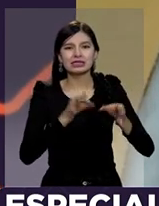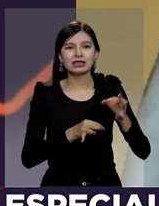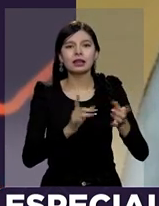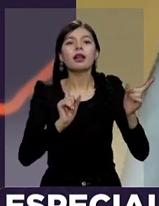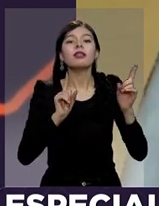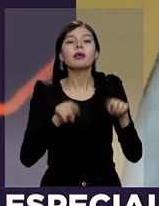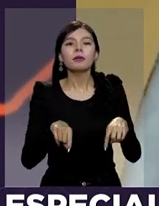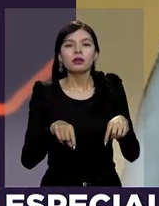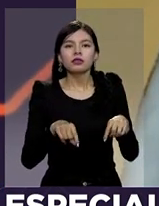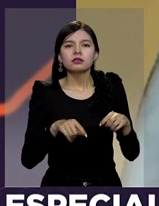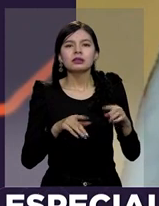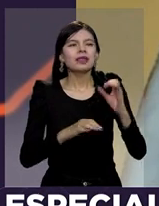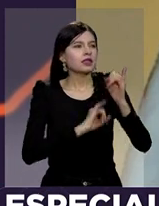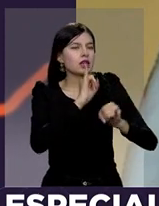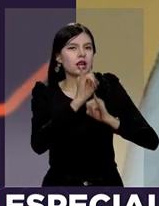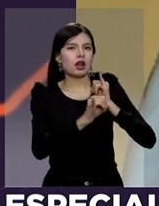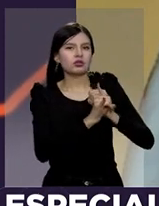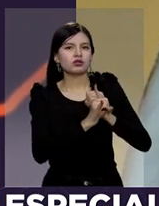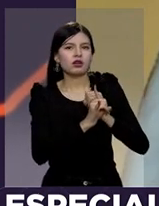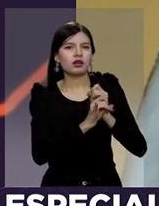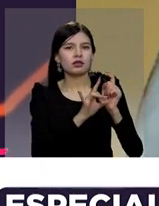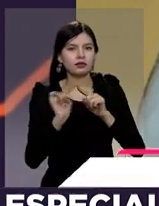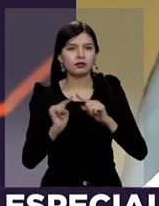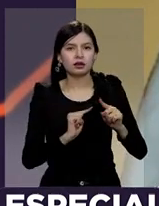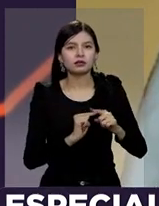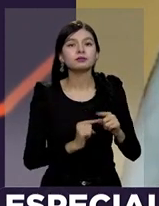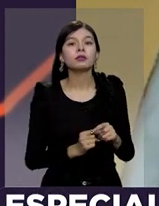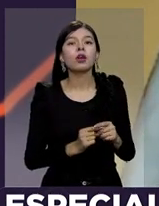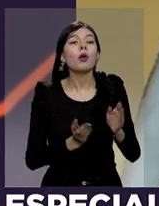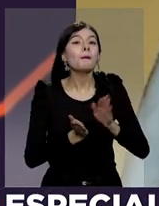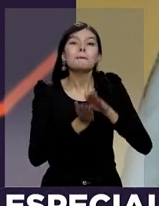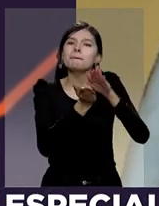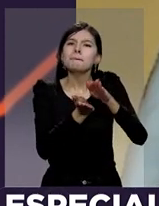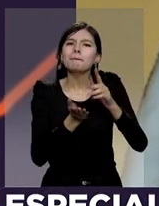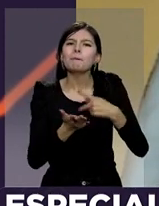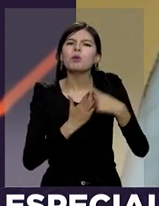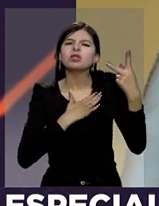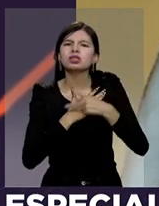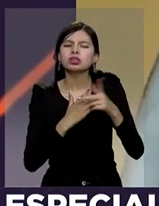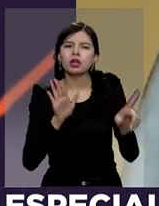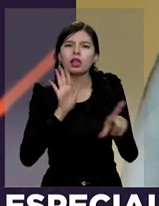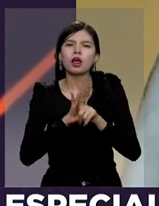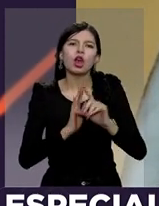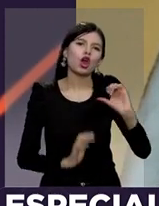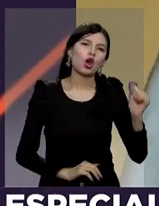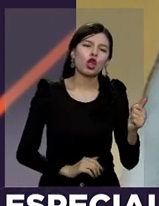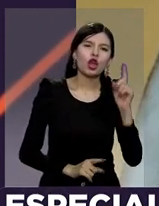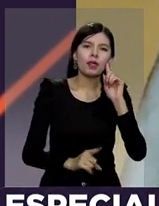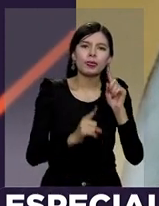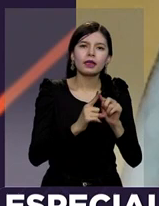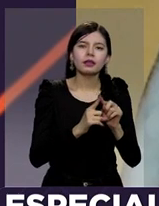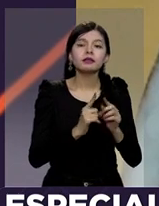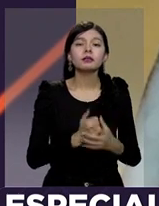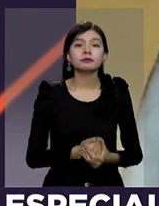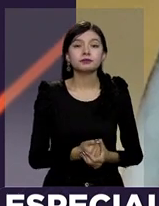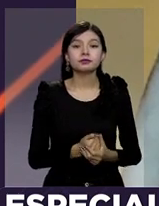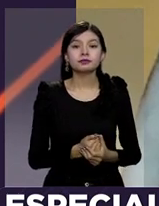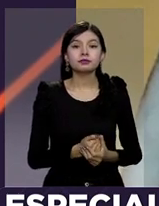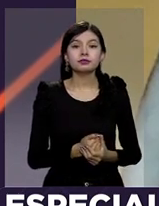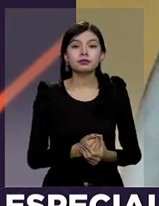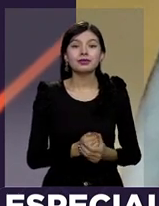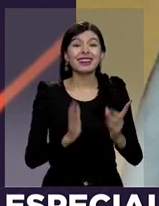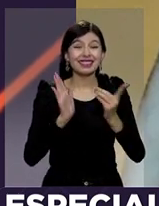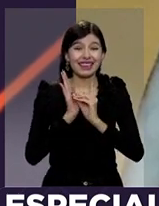estándares internacionales. Otro proyecto de ley para que se derogue el